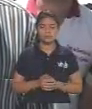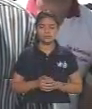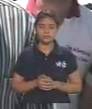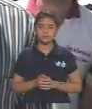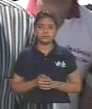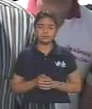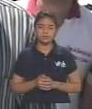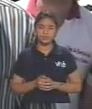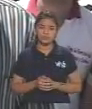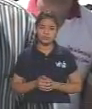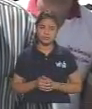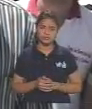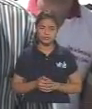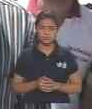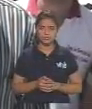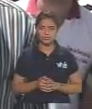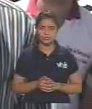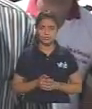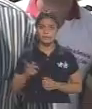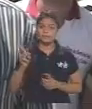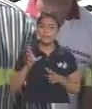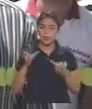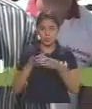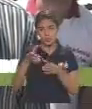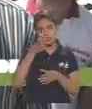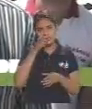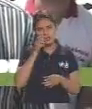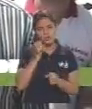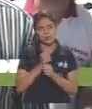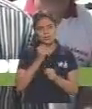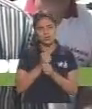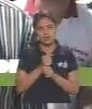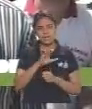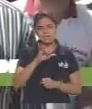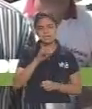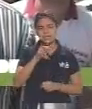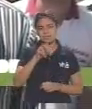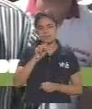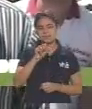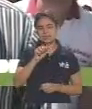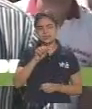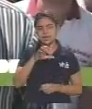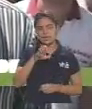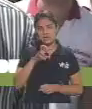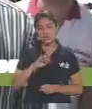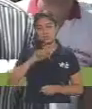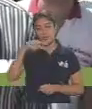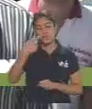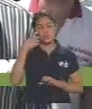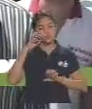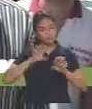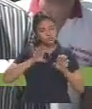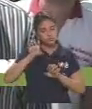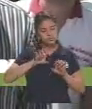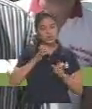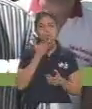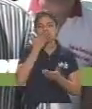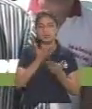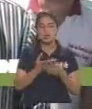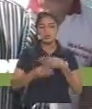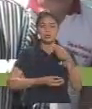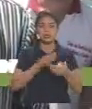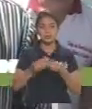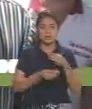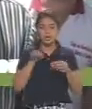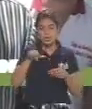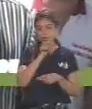presente a través de la Inspectoría del Trabajo y el INSACEL, después de un estudio que planteamos que se hiciera